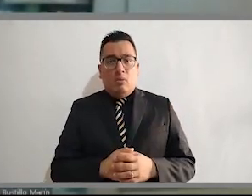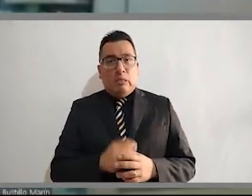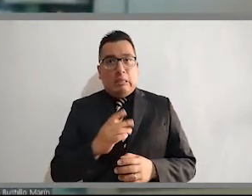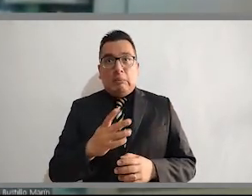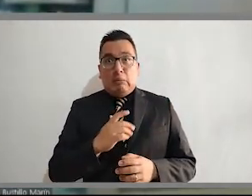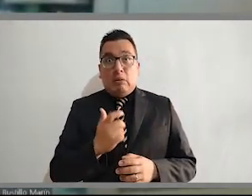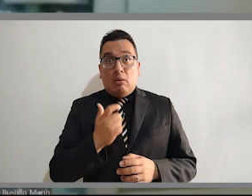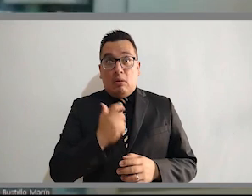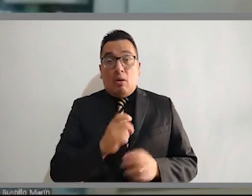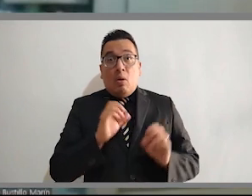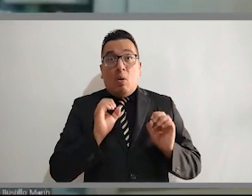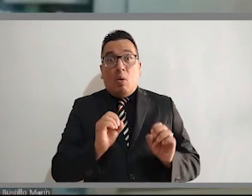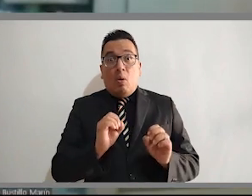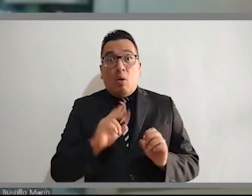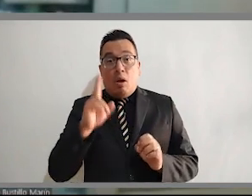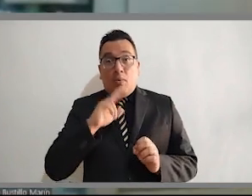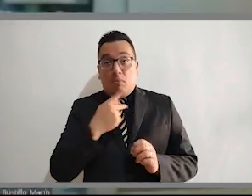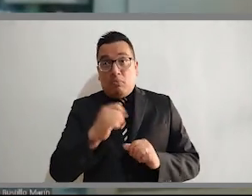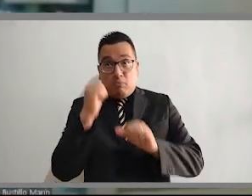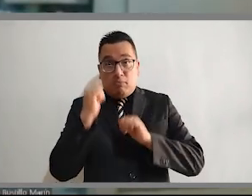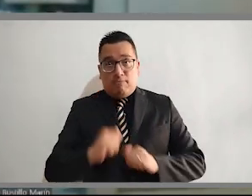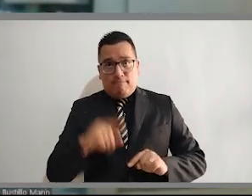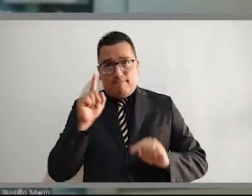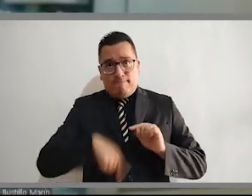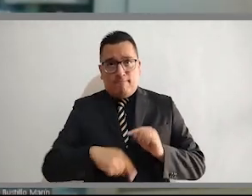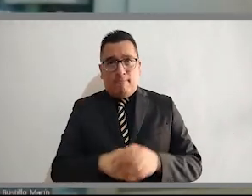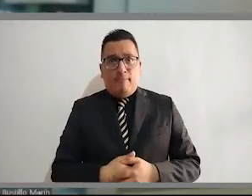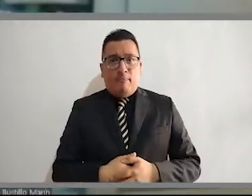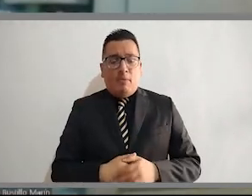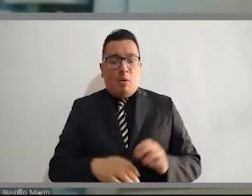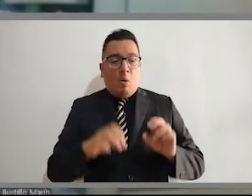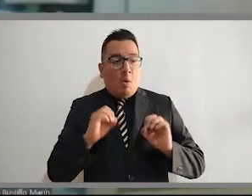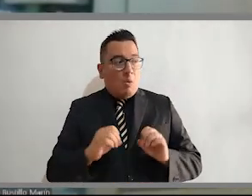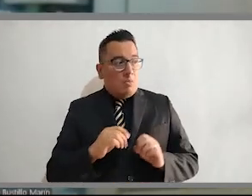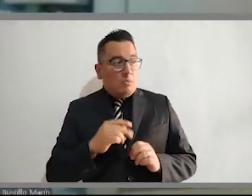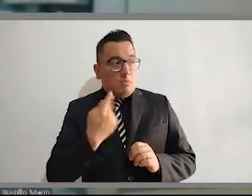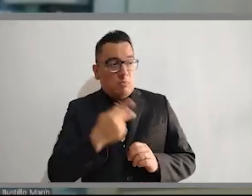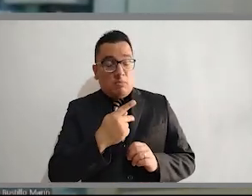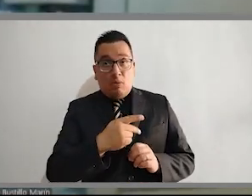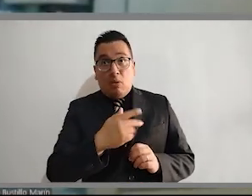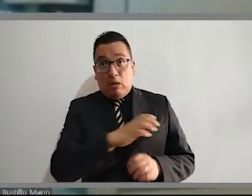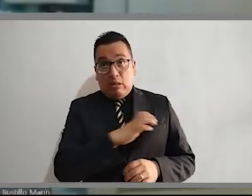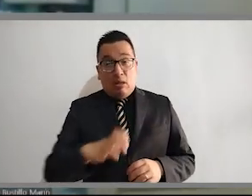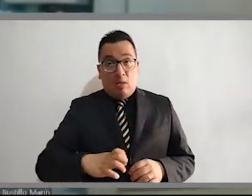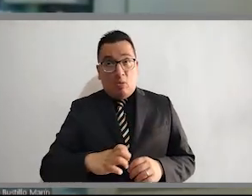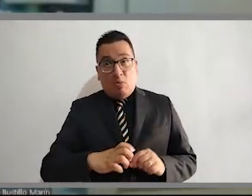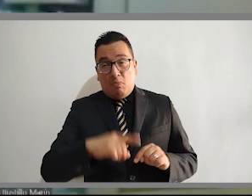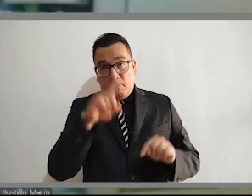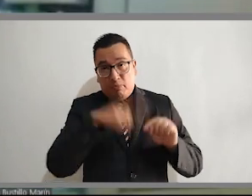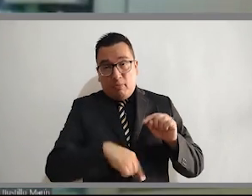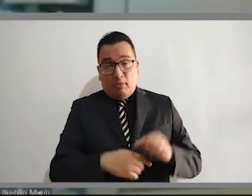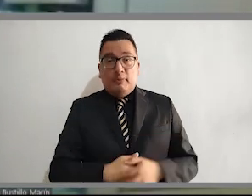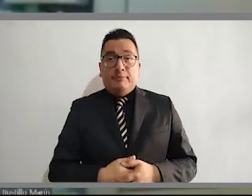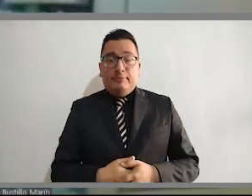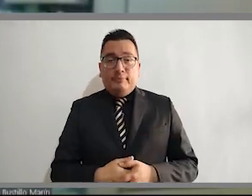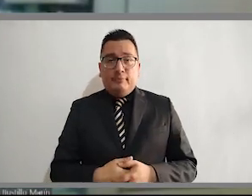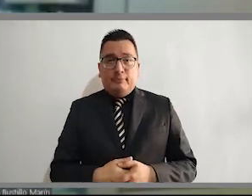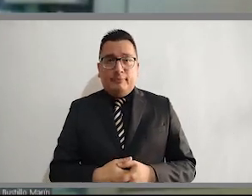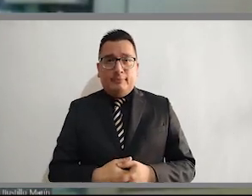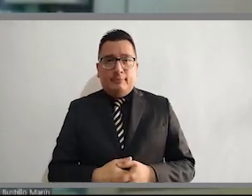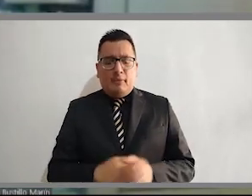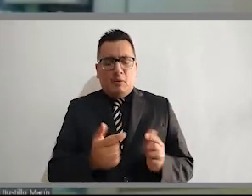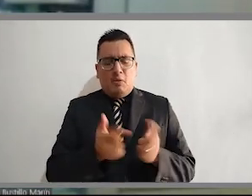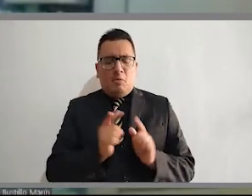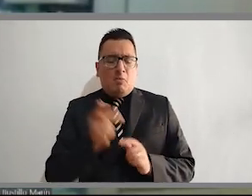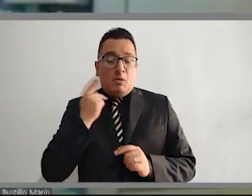también pecuniaria, y puede llegar hasta la remoción del cargo o a la no postulación si es un candidato, ¿no? O